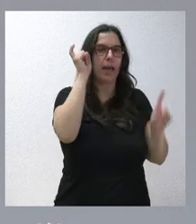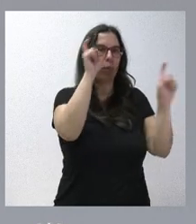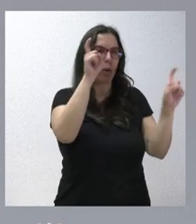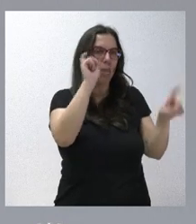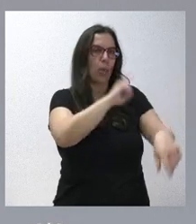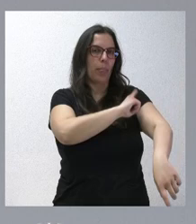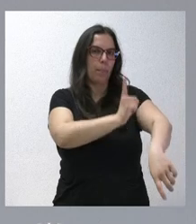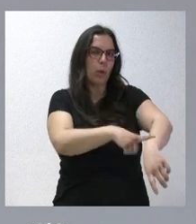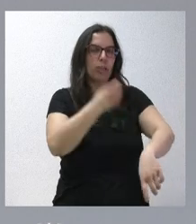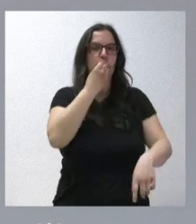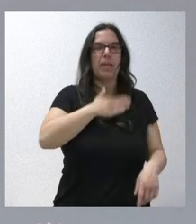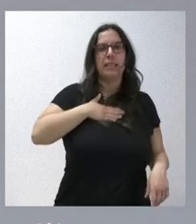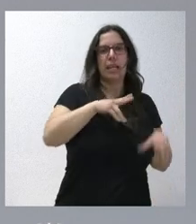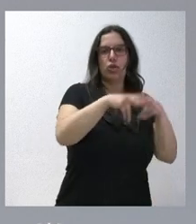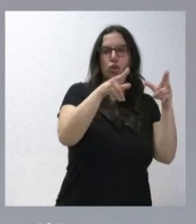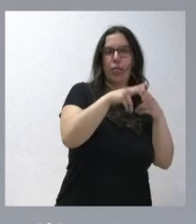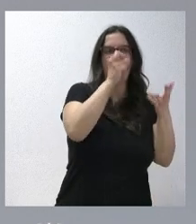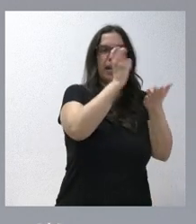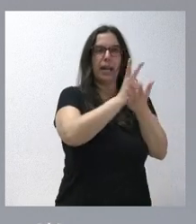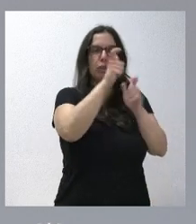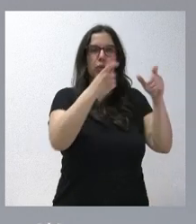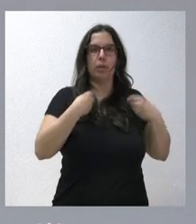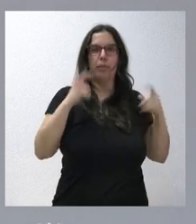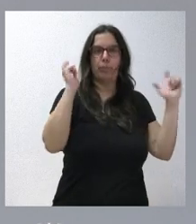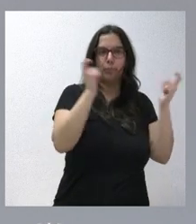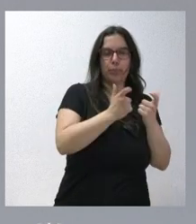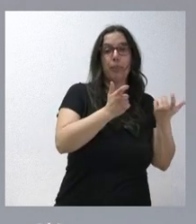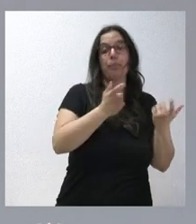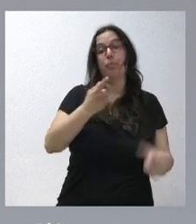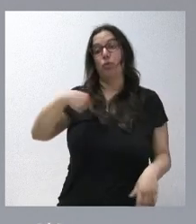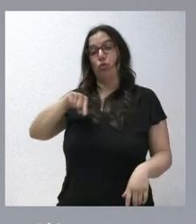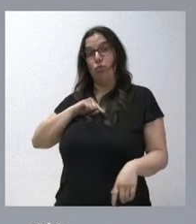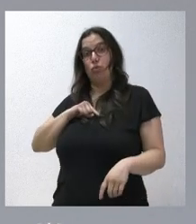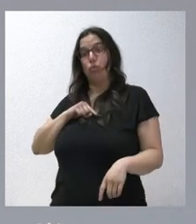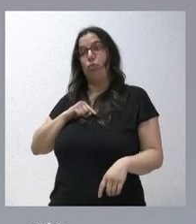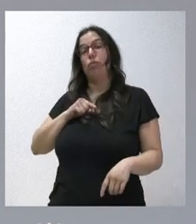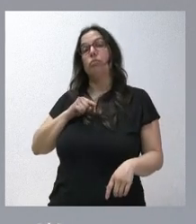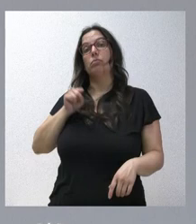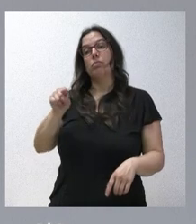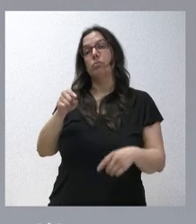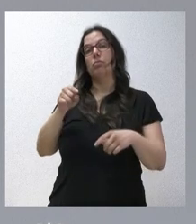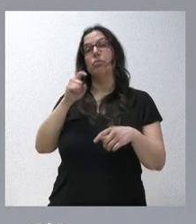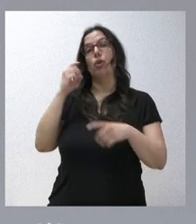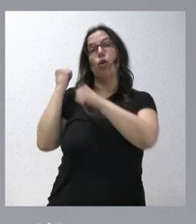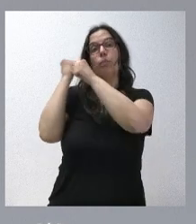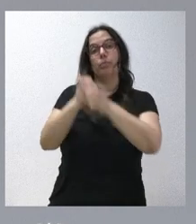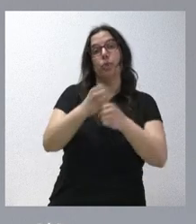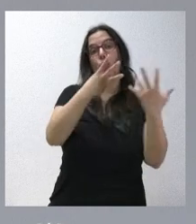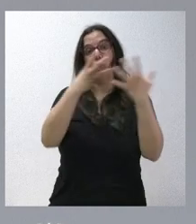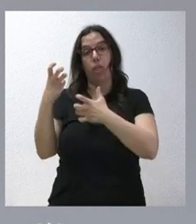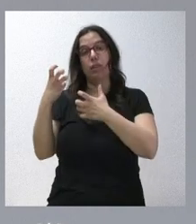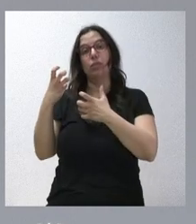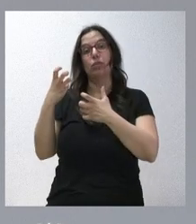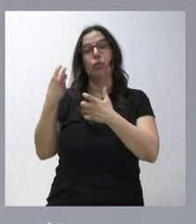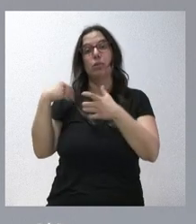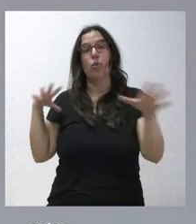el deporte el bienestar social y el reto demográfico en nuestro caso Les he comentado la celebración del 800 aniversario de